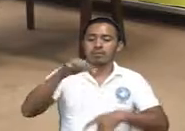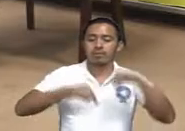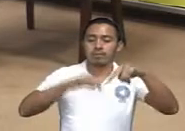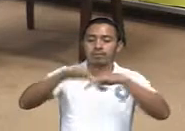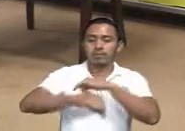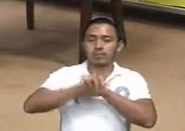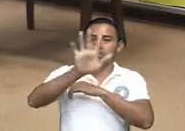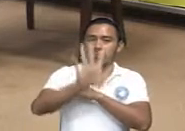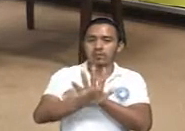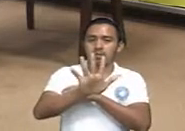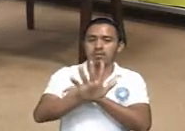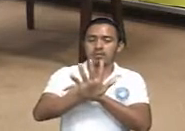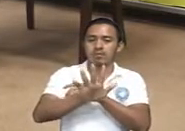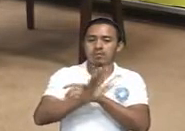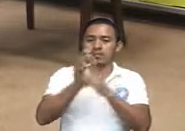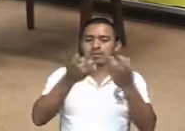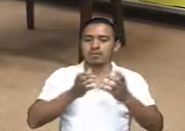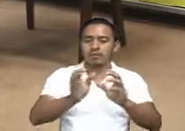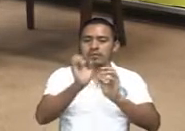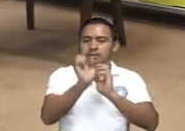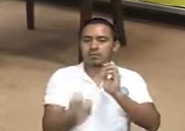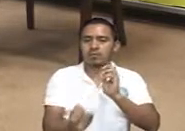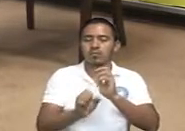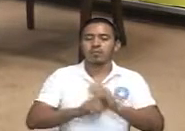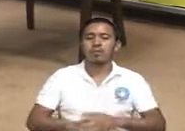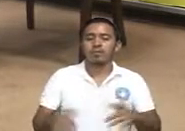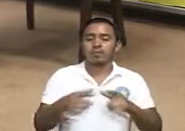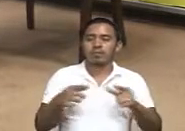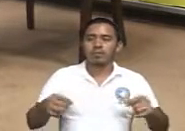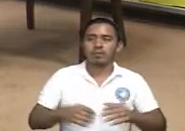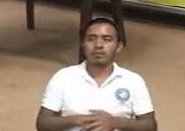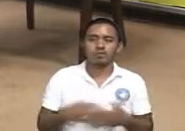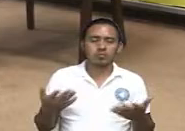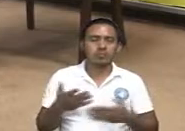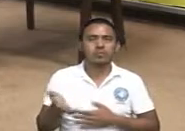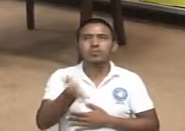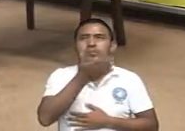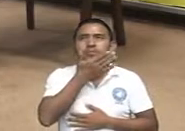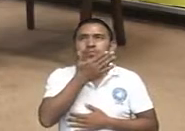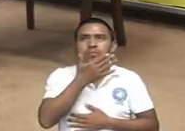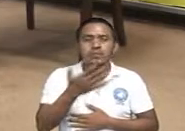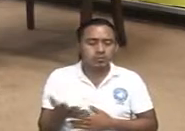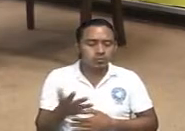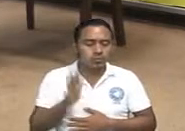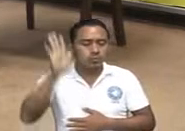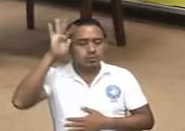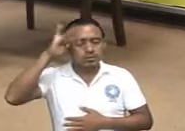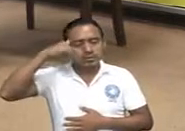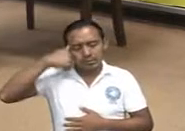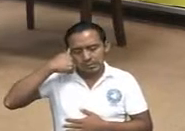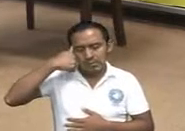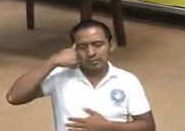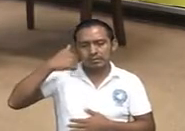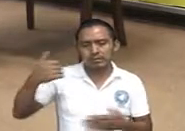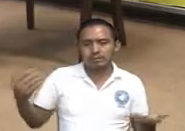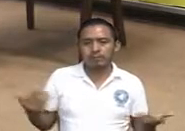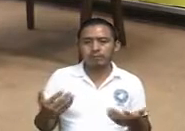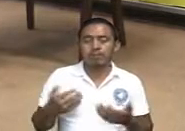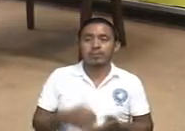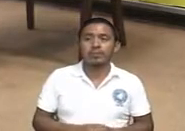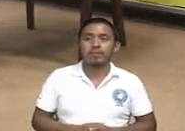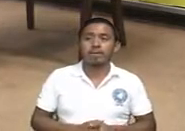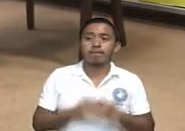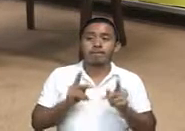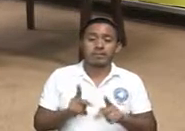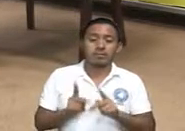Doctora, yo creo que una parte muy dura es el duelo. Cuando las personas se